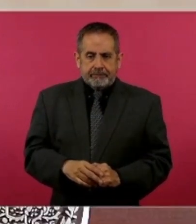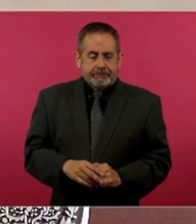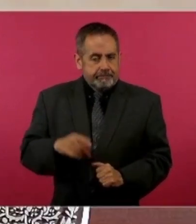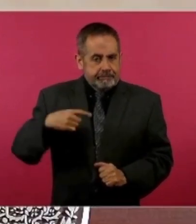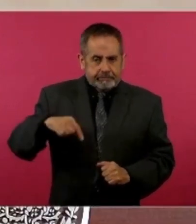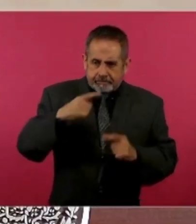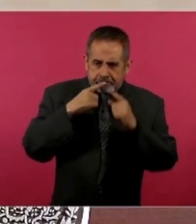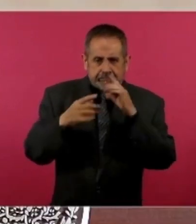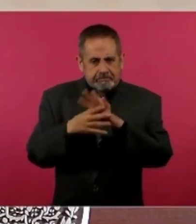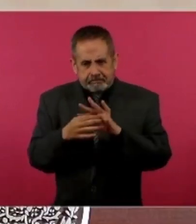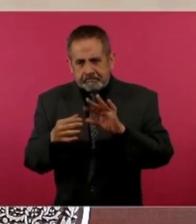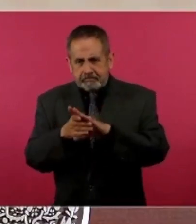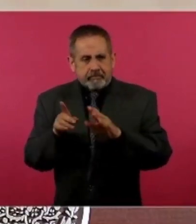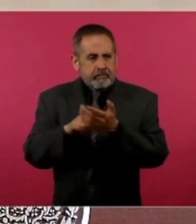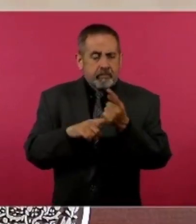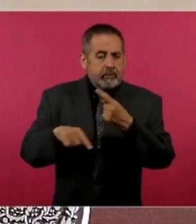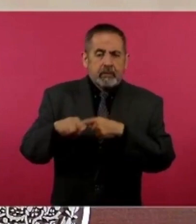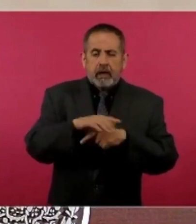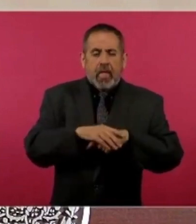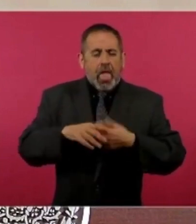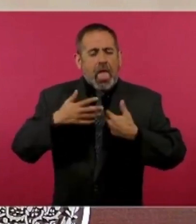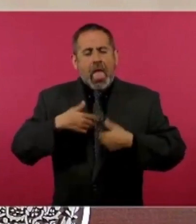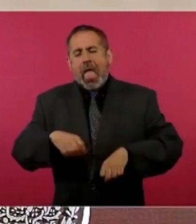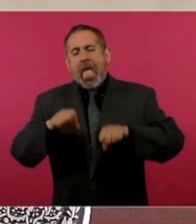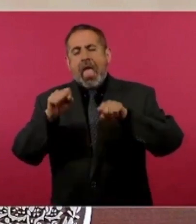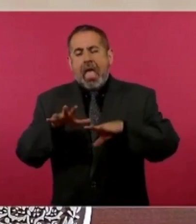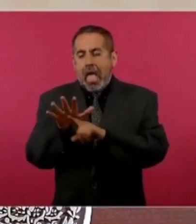Hablándole a la gente de que no se dejen manipular,